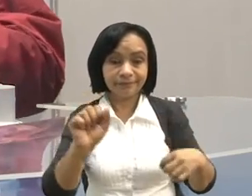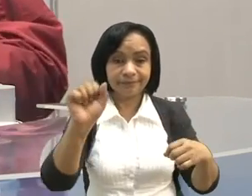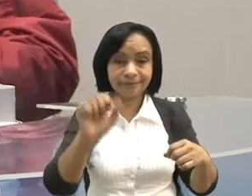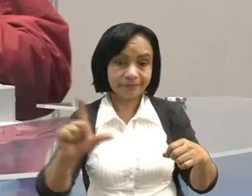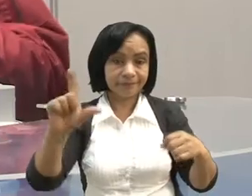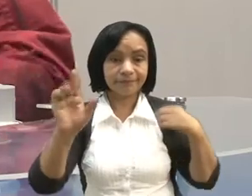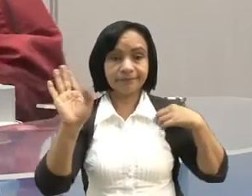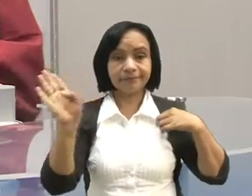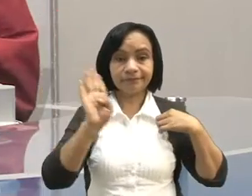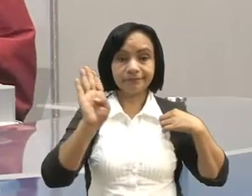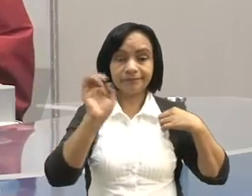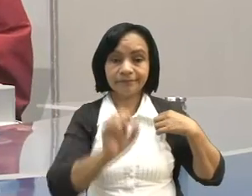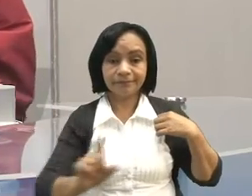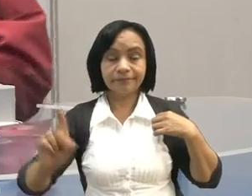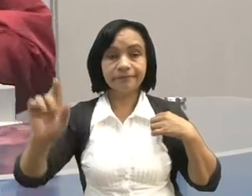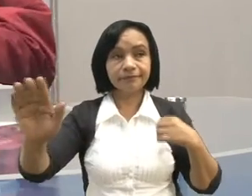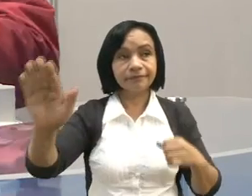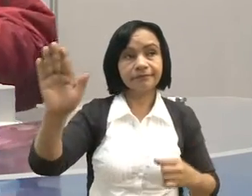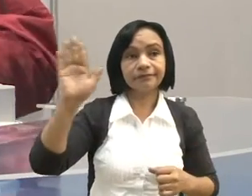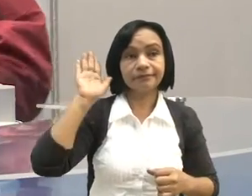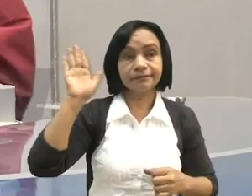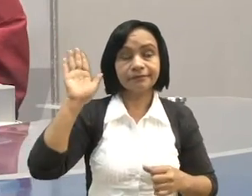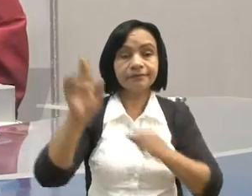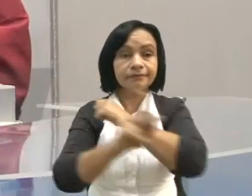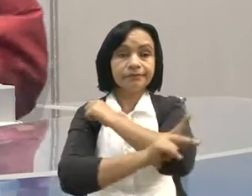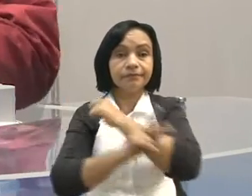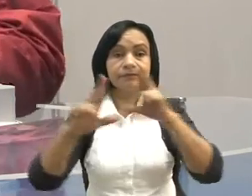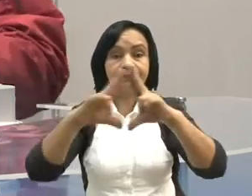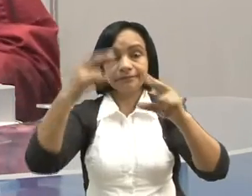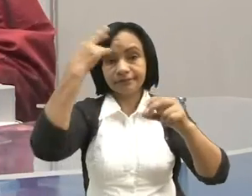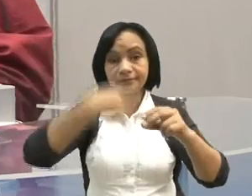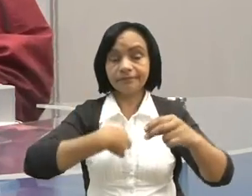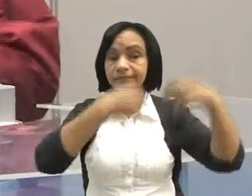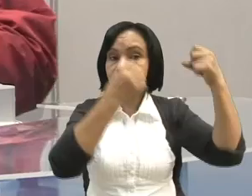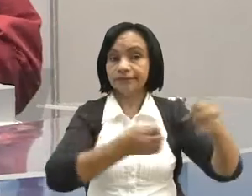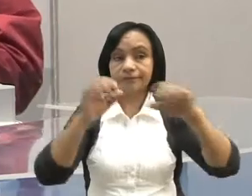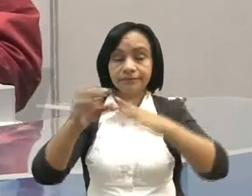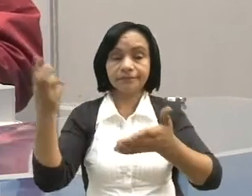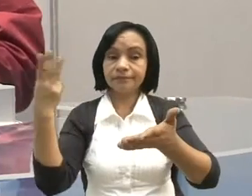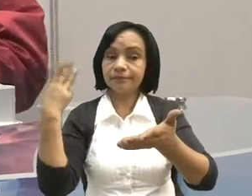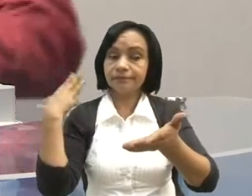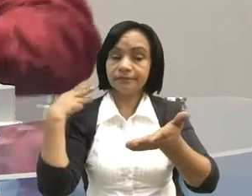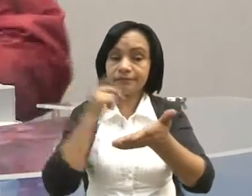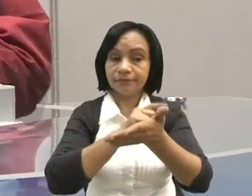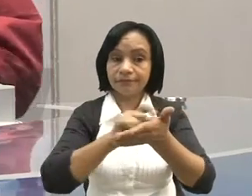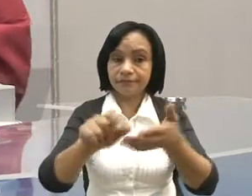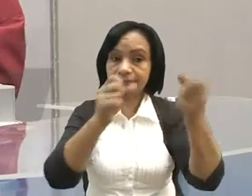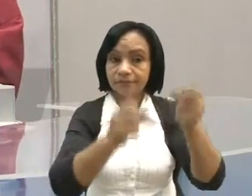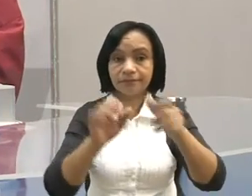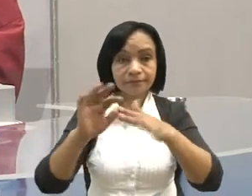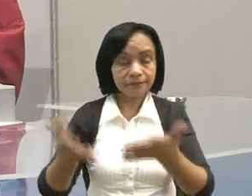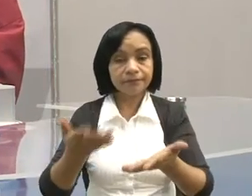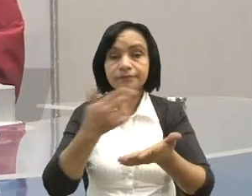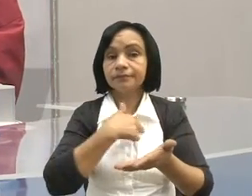el compromiso con la patria, que significa la responsabilidad que tenemos, maestras y maestros y todas las autoridades, de hacer